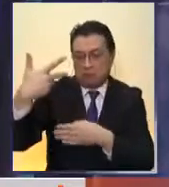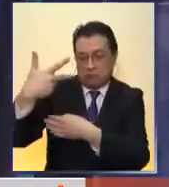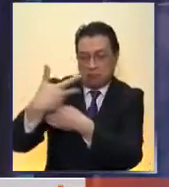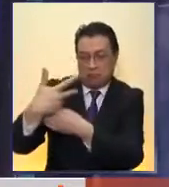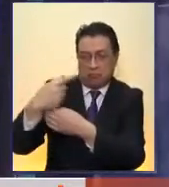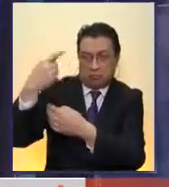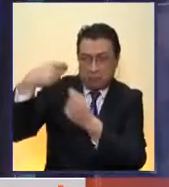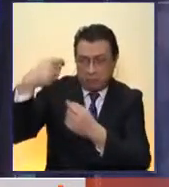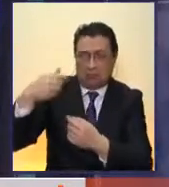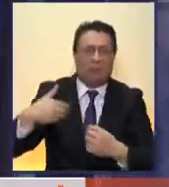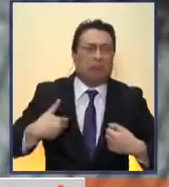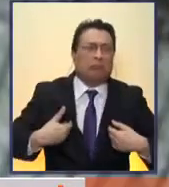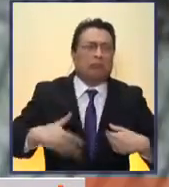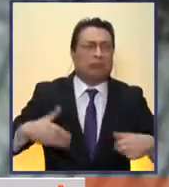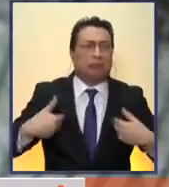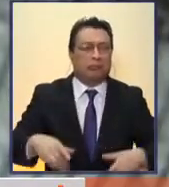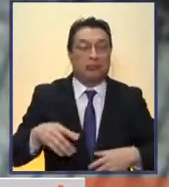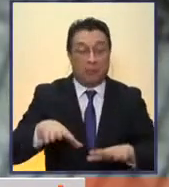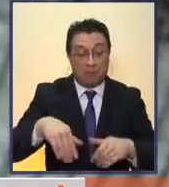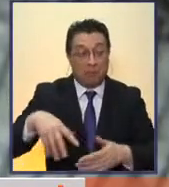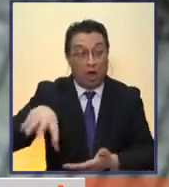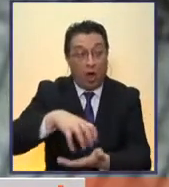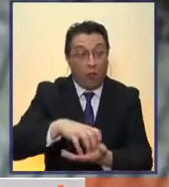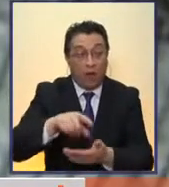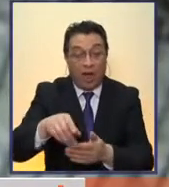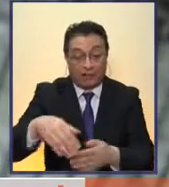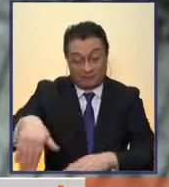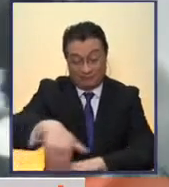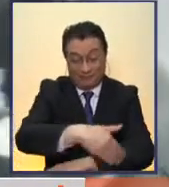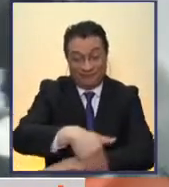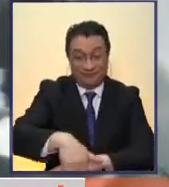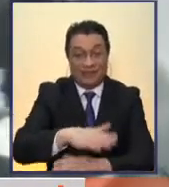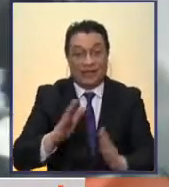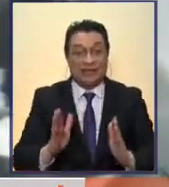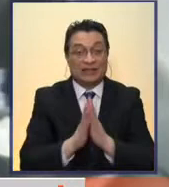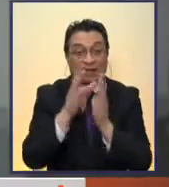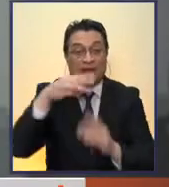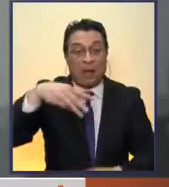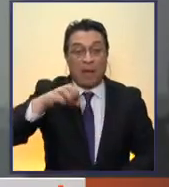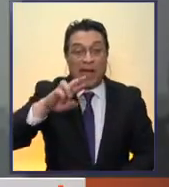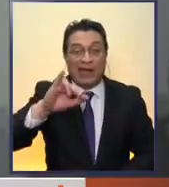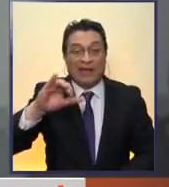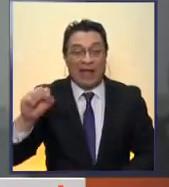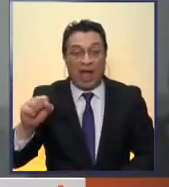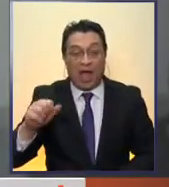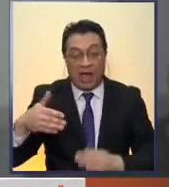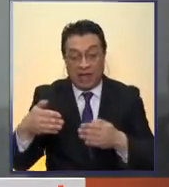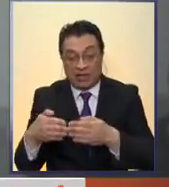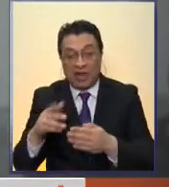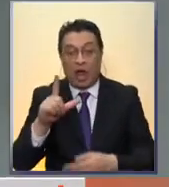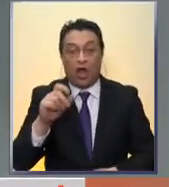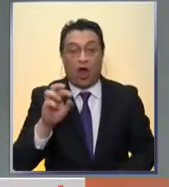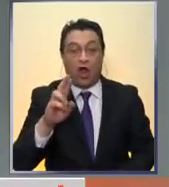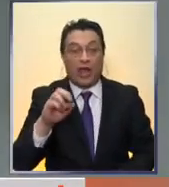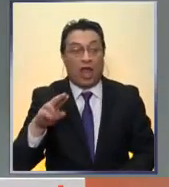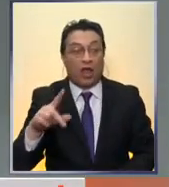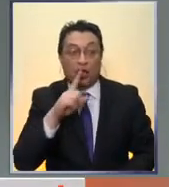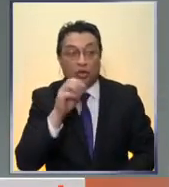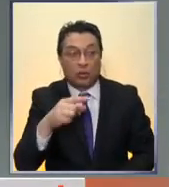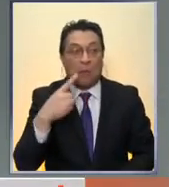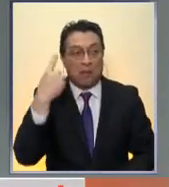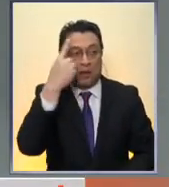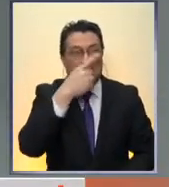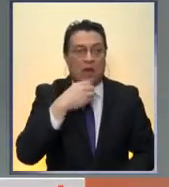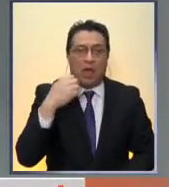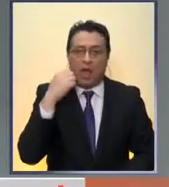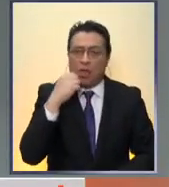los delatan. En la misma comuna y en Avenida Santa María con Loreto hubo otra banda delictual, cuyo descaro quedó reflejado en una cámara de